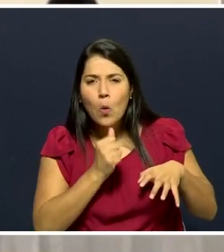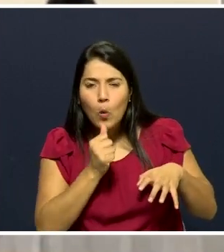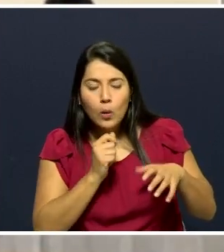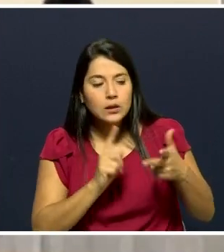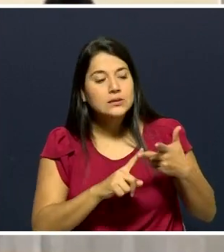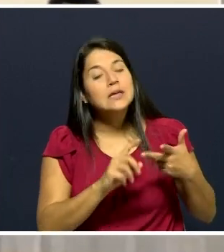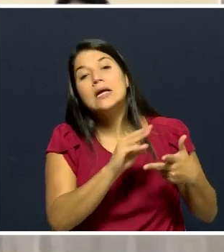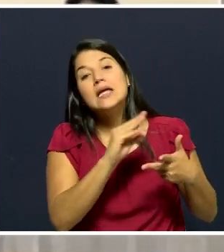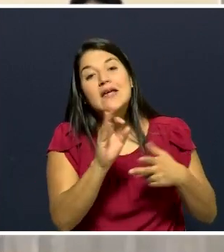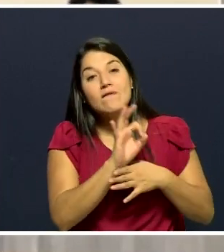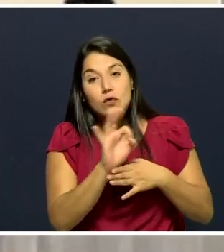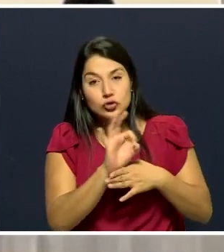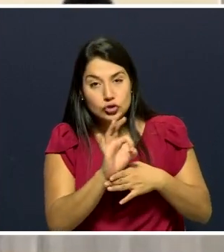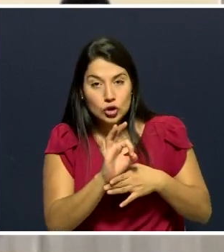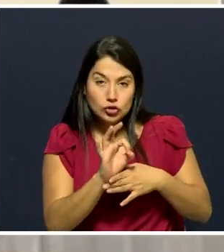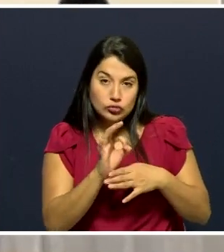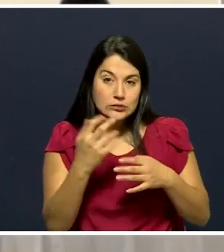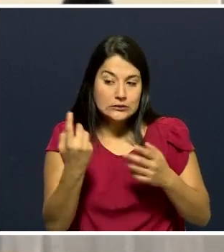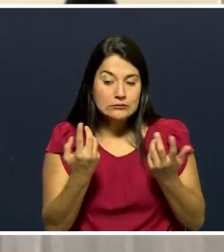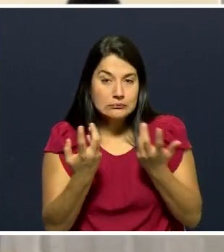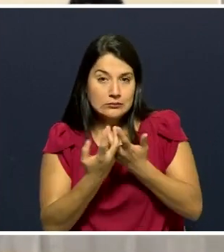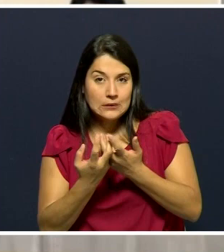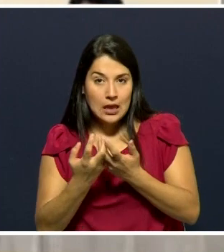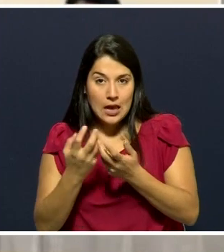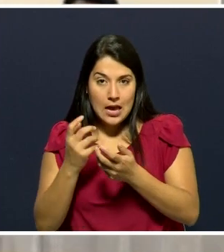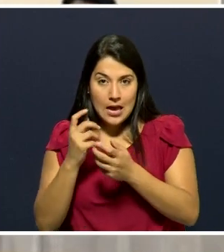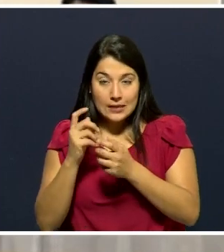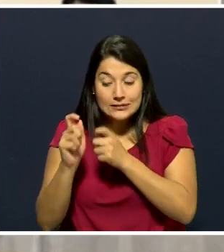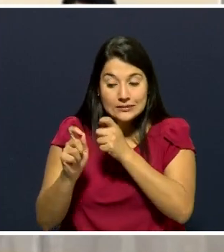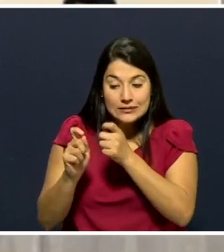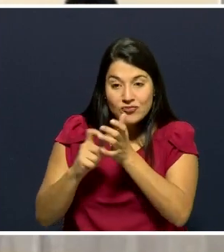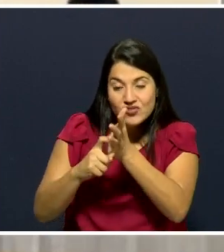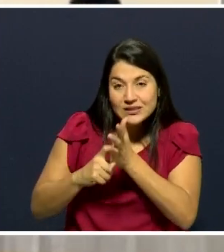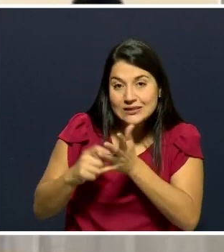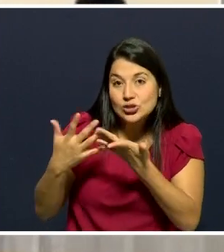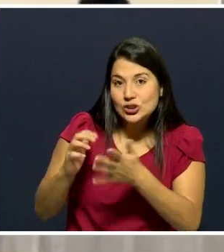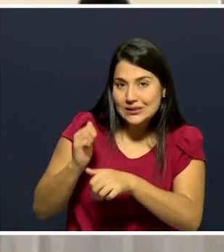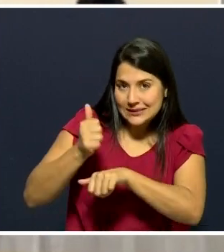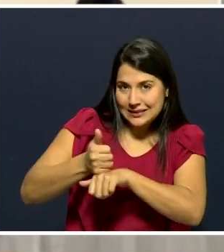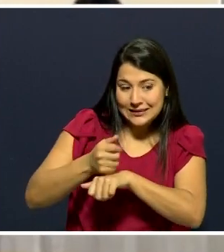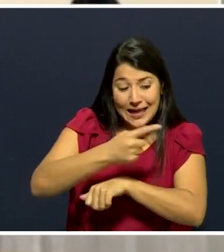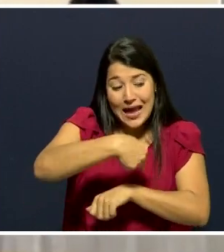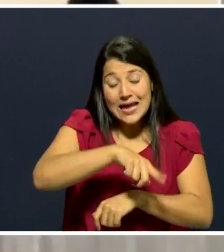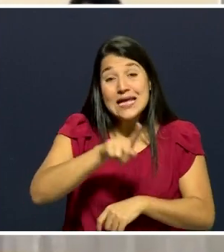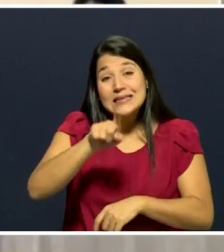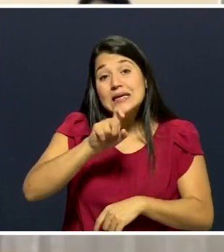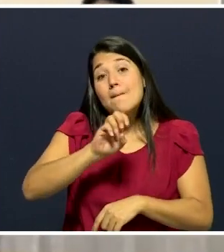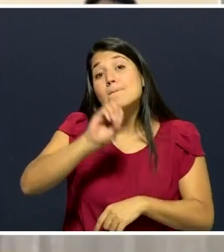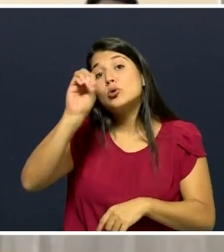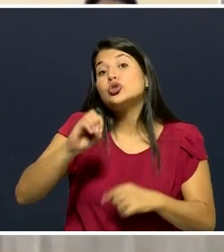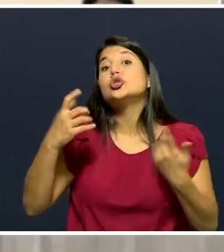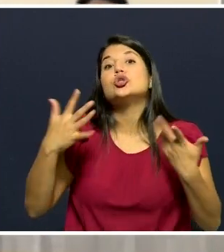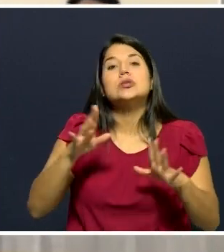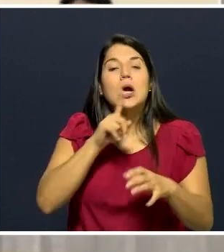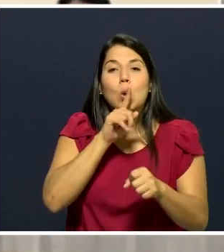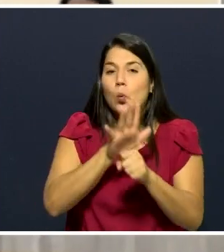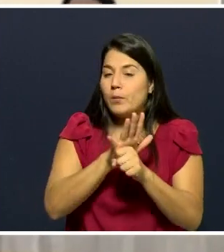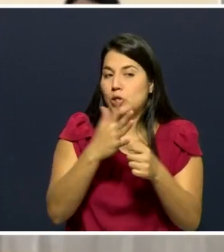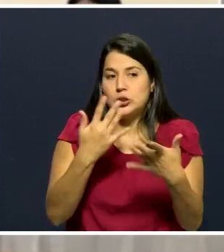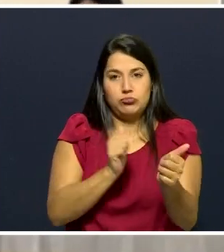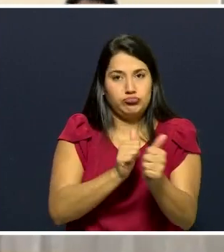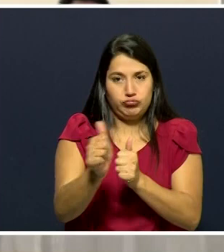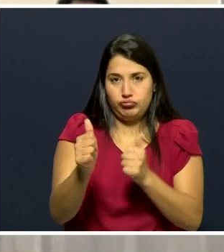de acuerdo a nuestras especificaciones. El 100% de los lotes cumplieron. Ya esos lotes han